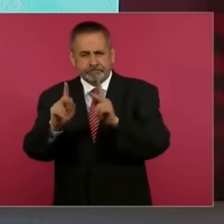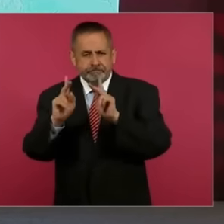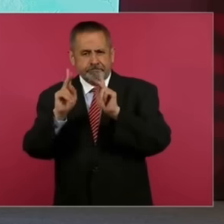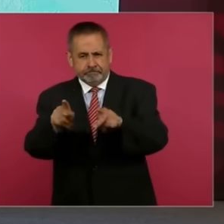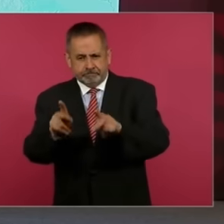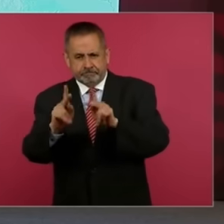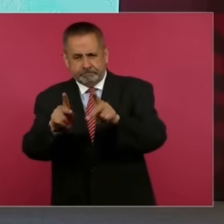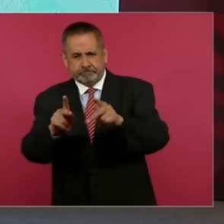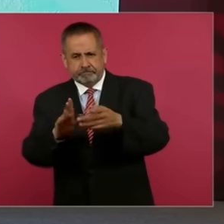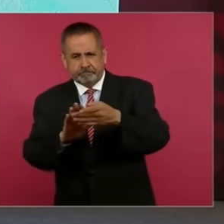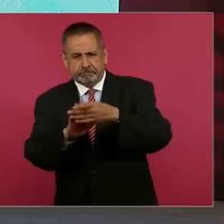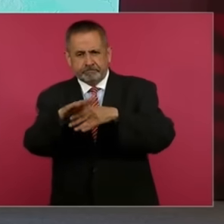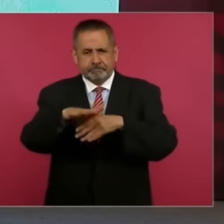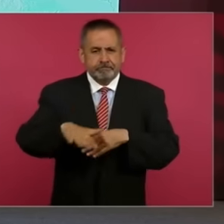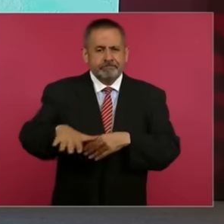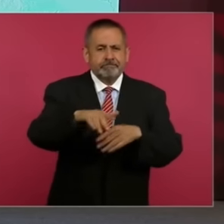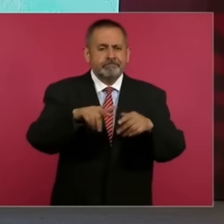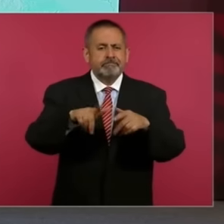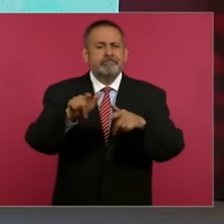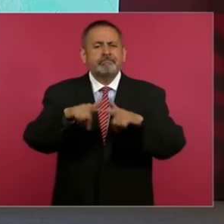que pasan la Angostura.